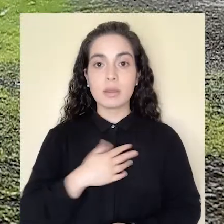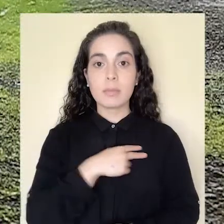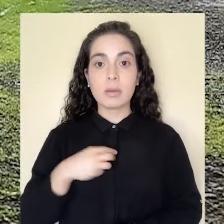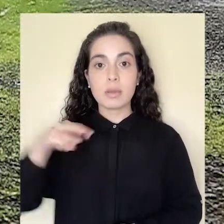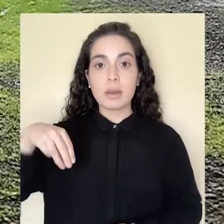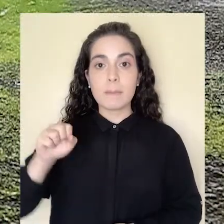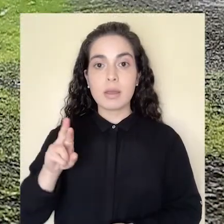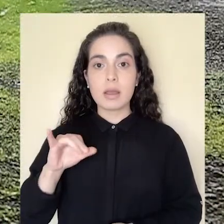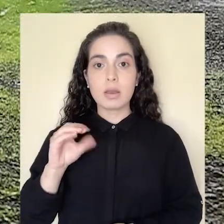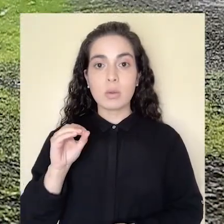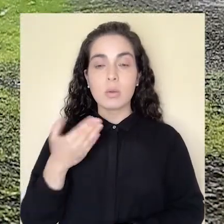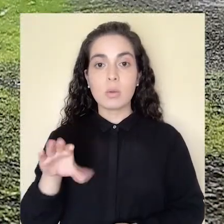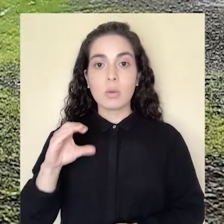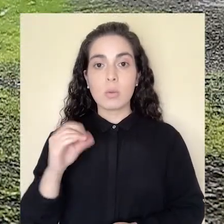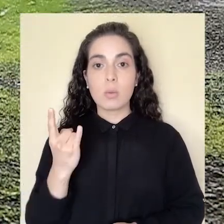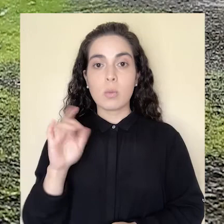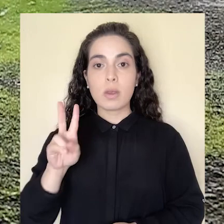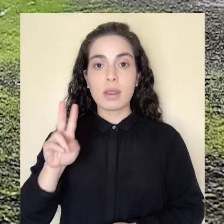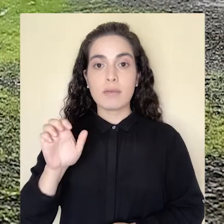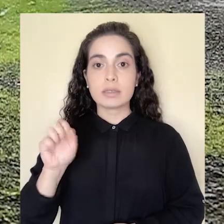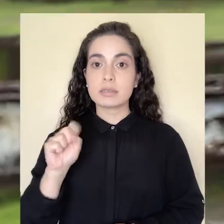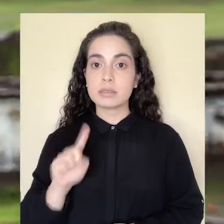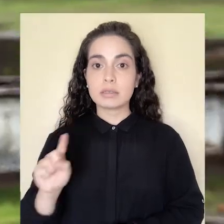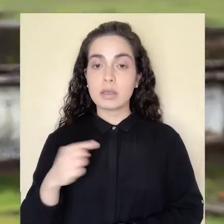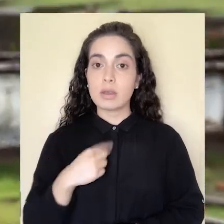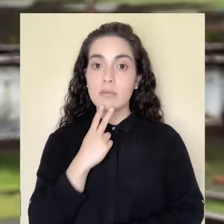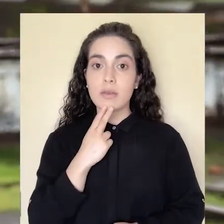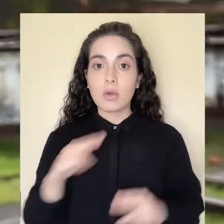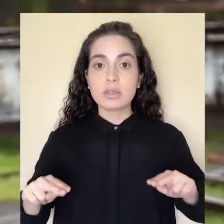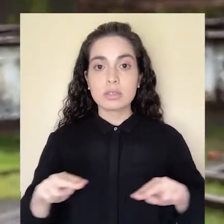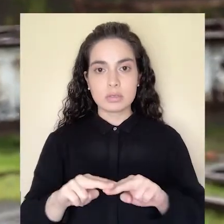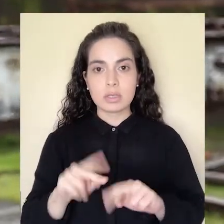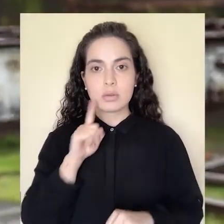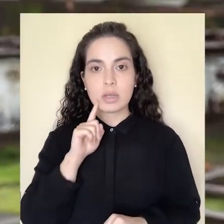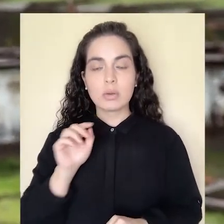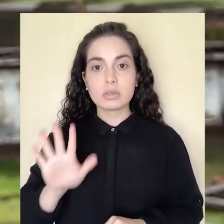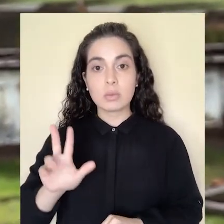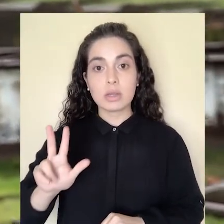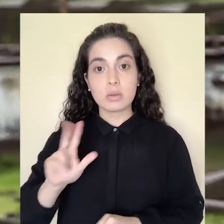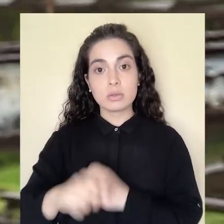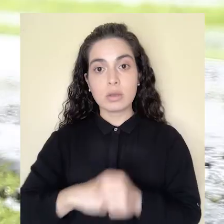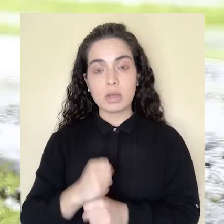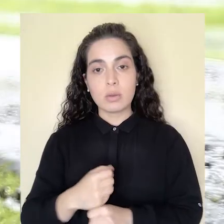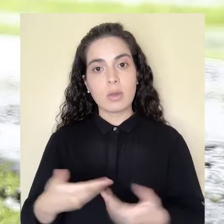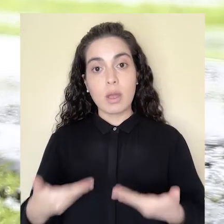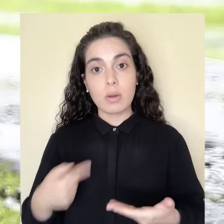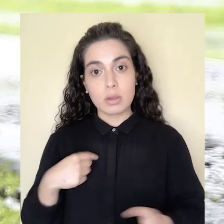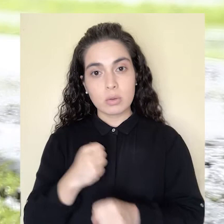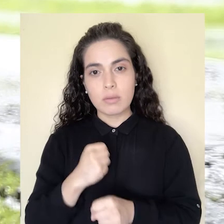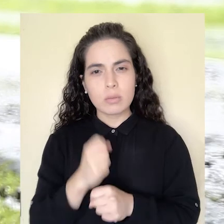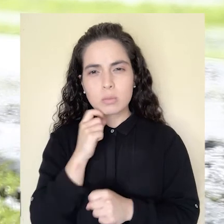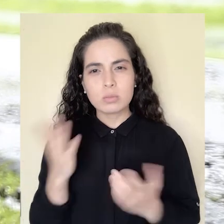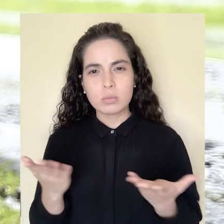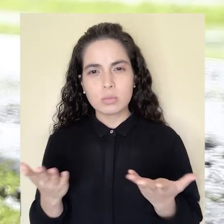Mi nombre es Mario Cuevas Guzmán y vivo en San Rosendo. Tengo 58 años. Bueno, yo ahora actualmente me estoy dedicando a lo